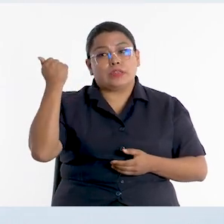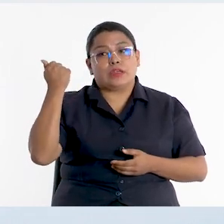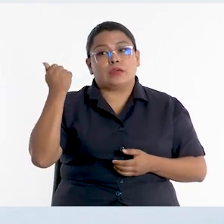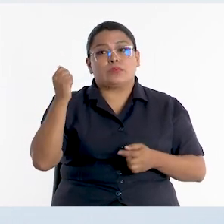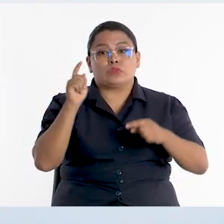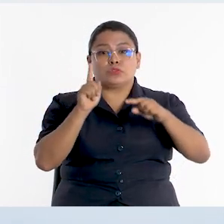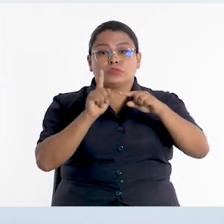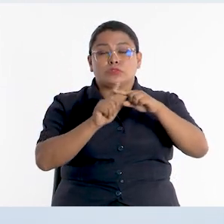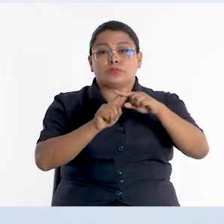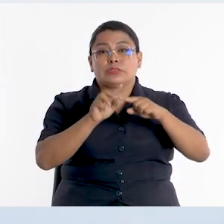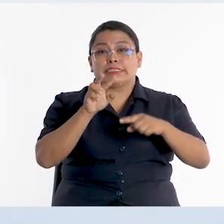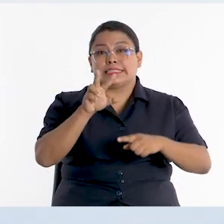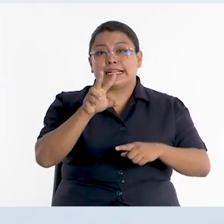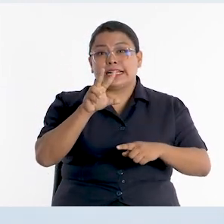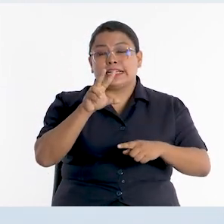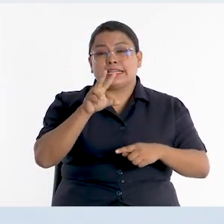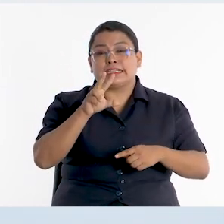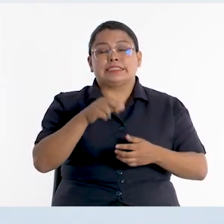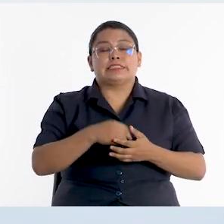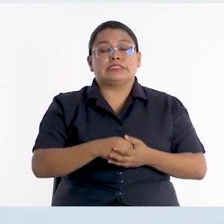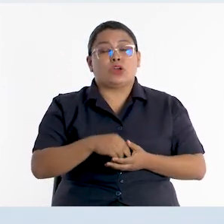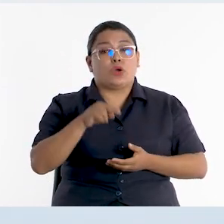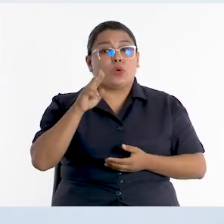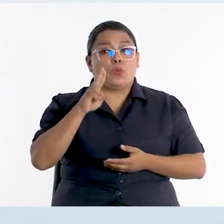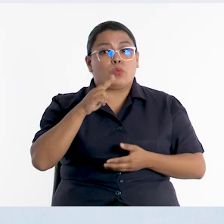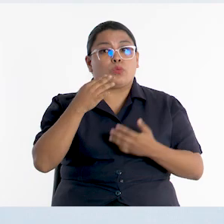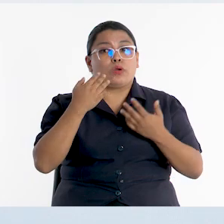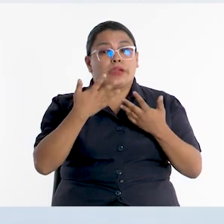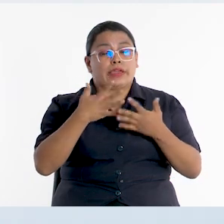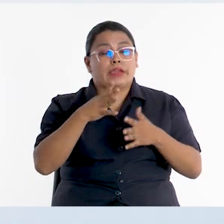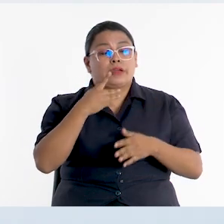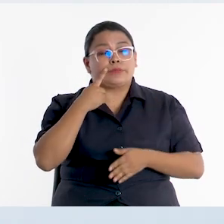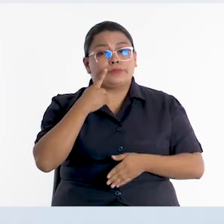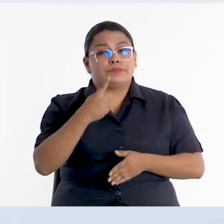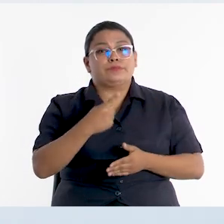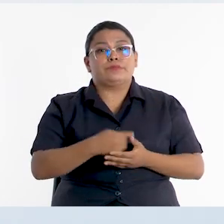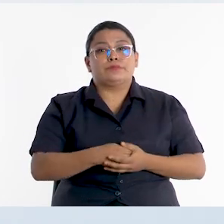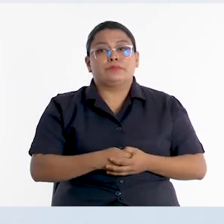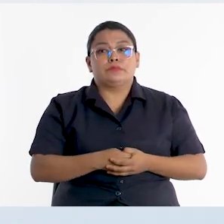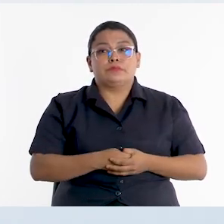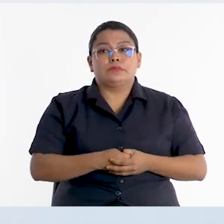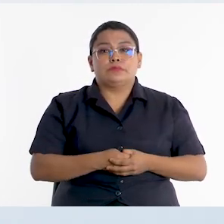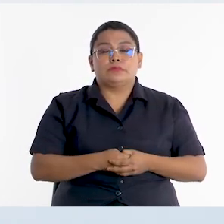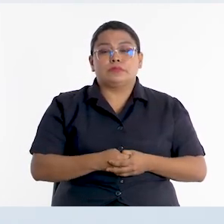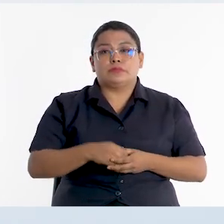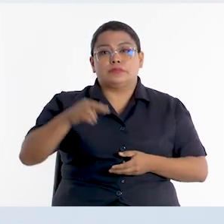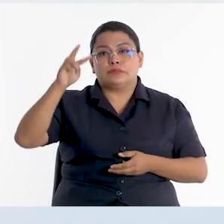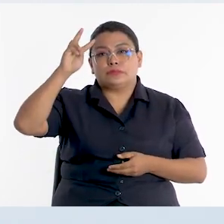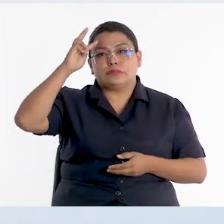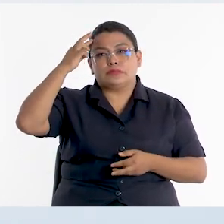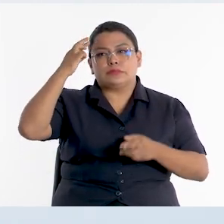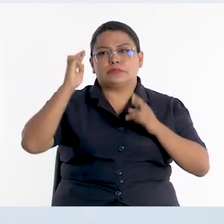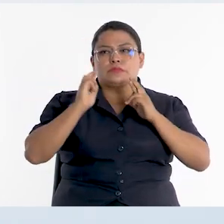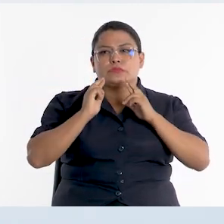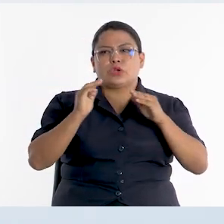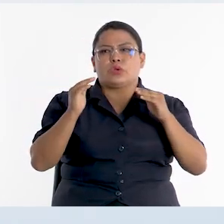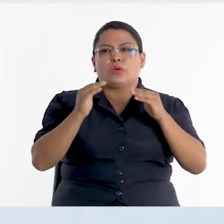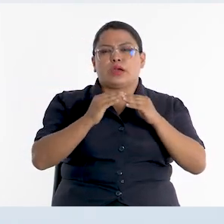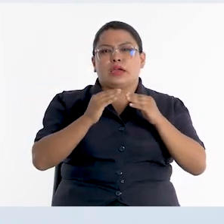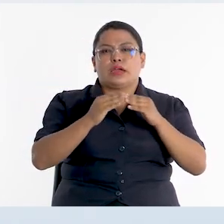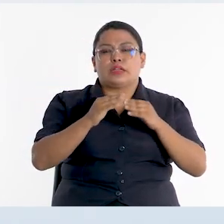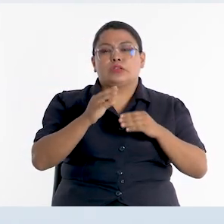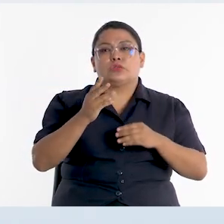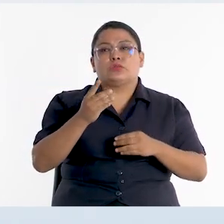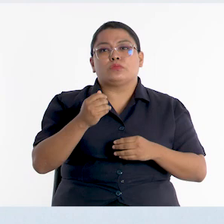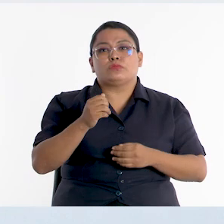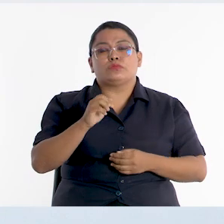olvidemos sumar las 3 unidades que llevábamos. Ese resultado también nos